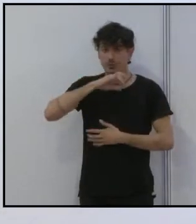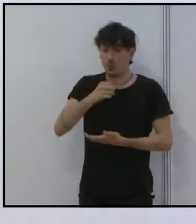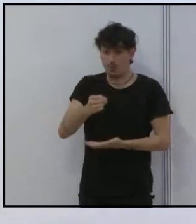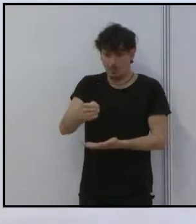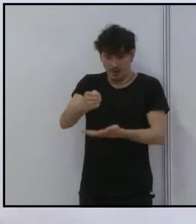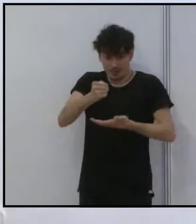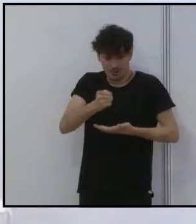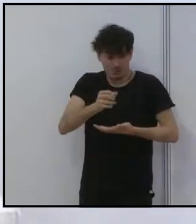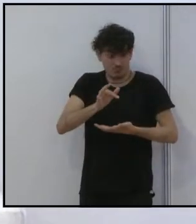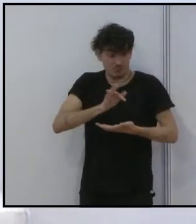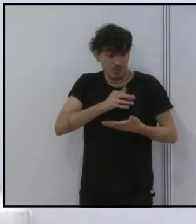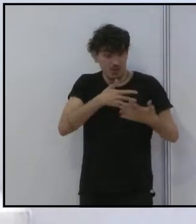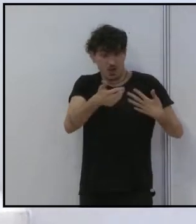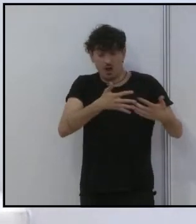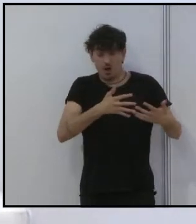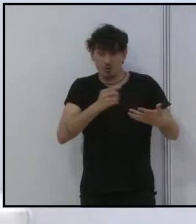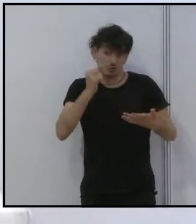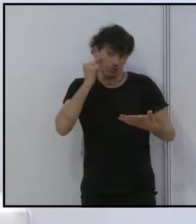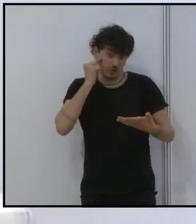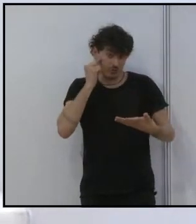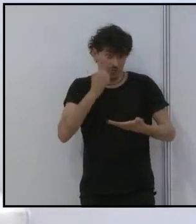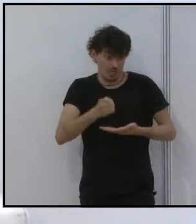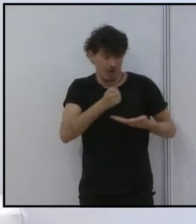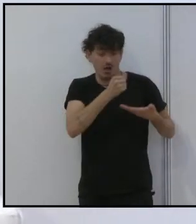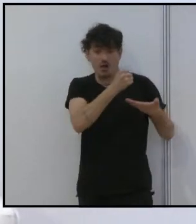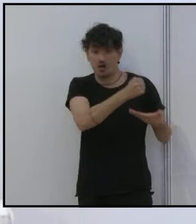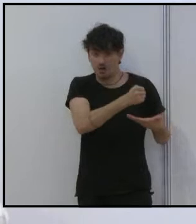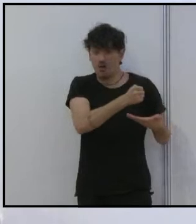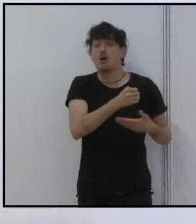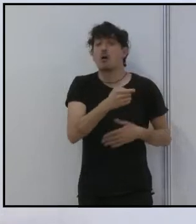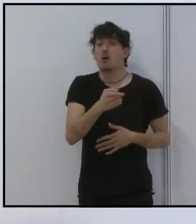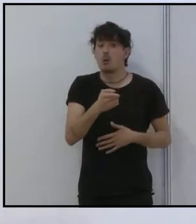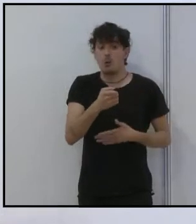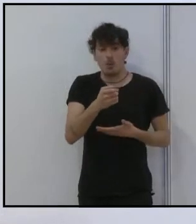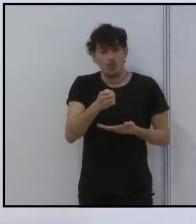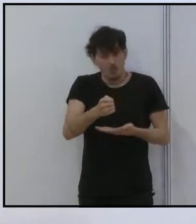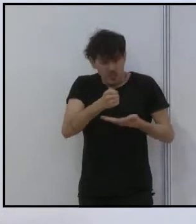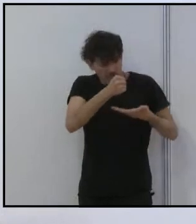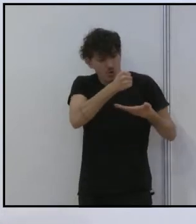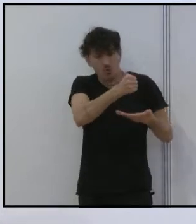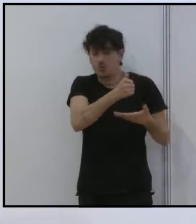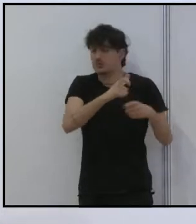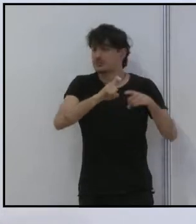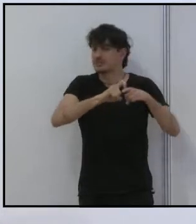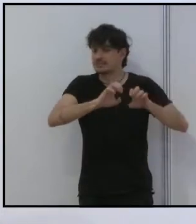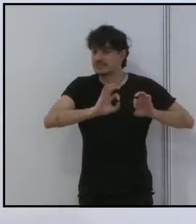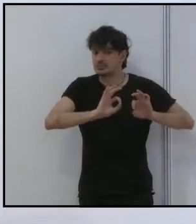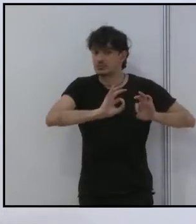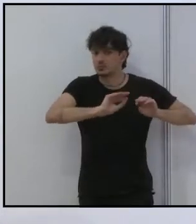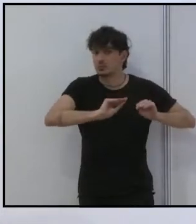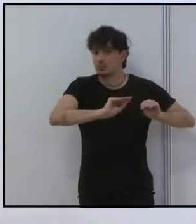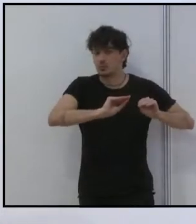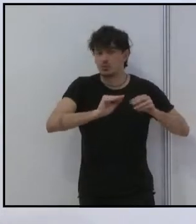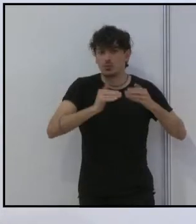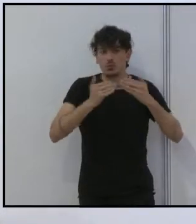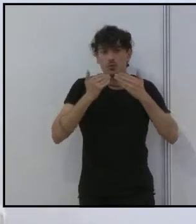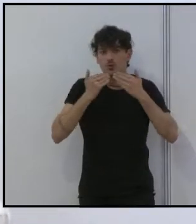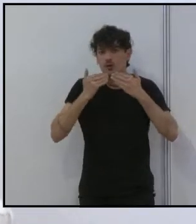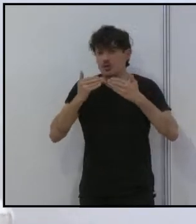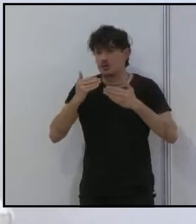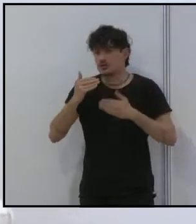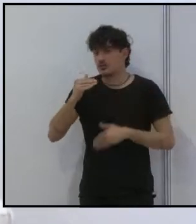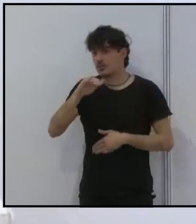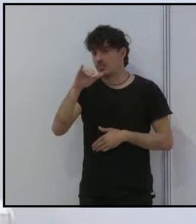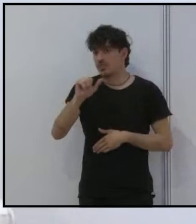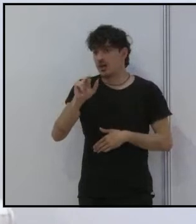autora Liliana Colianzi, y veo que un premio con estas características solo ha sido posible por el tesón zaragozano de